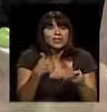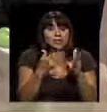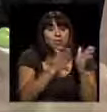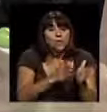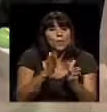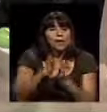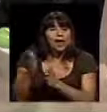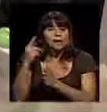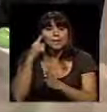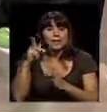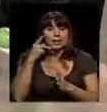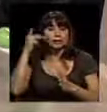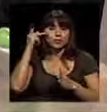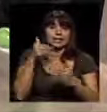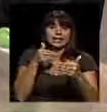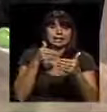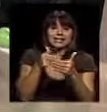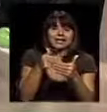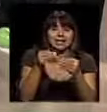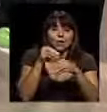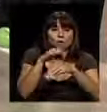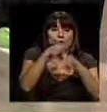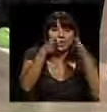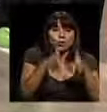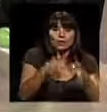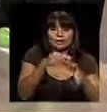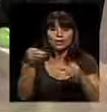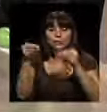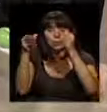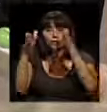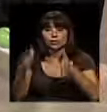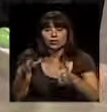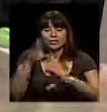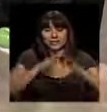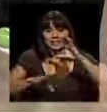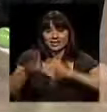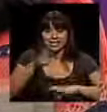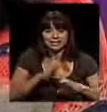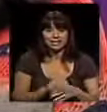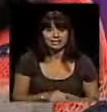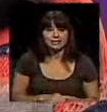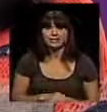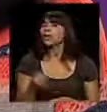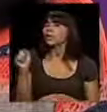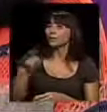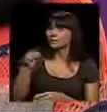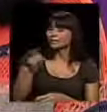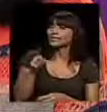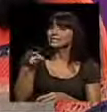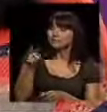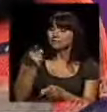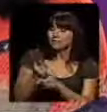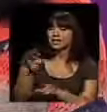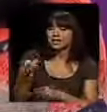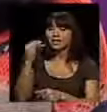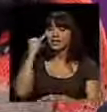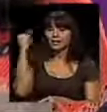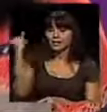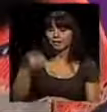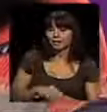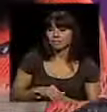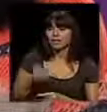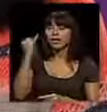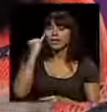acercando también a los orientadores y a los profesores de ciencias que los van a impartir, ¿verdad?, en cada colegio. Y de hecho esa es la idea, ¿verdad? La idea es